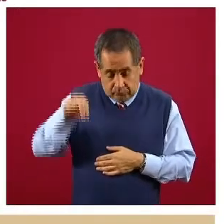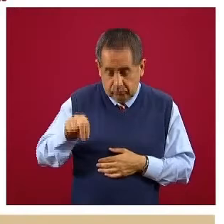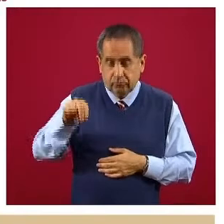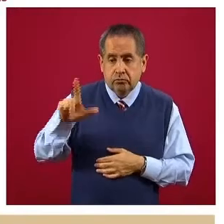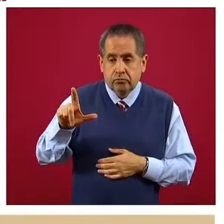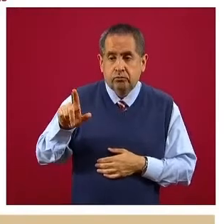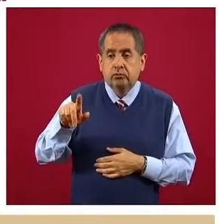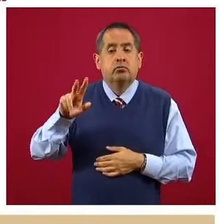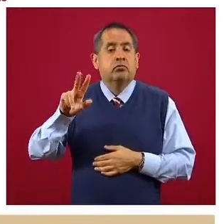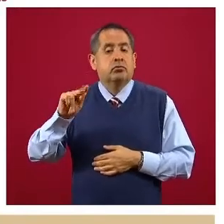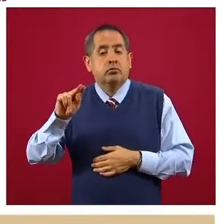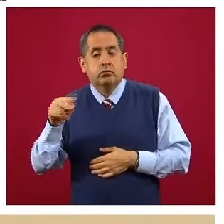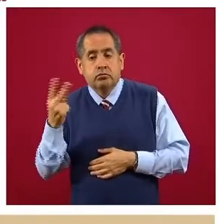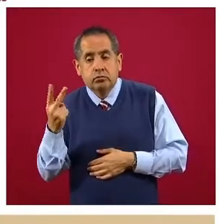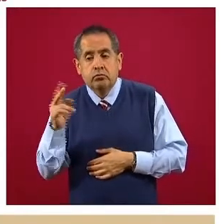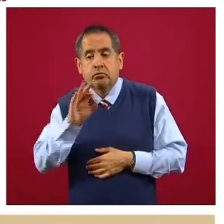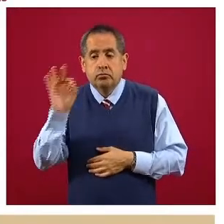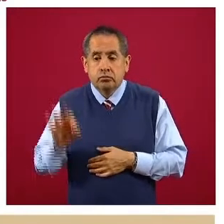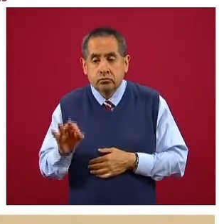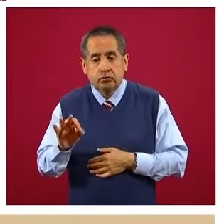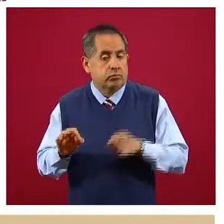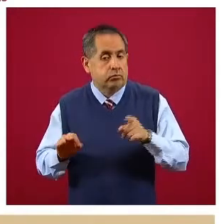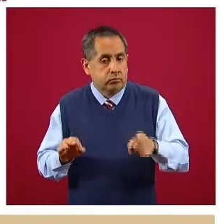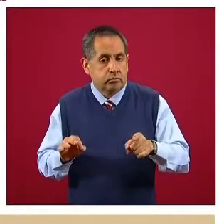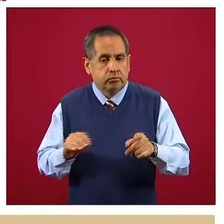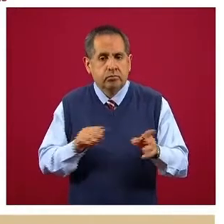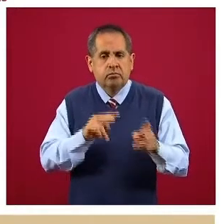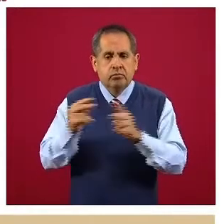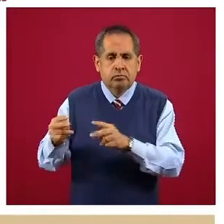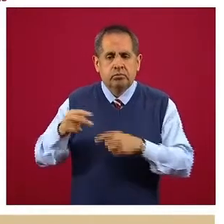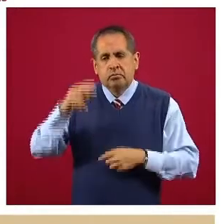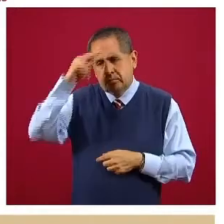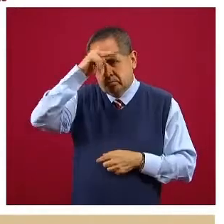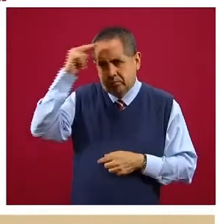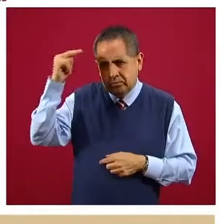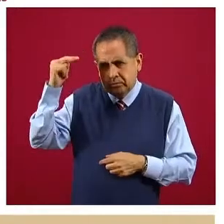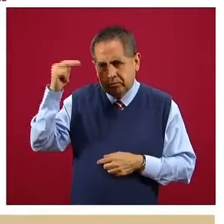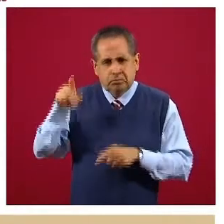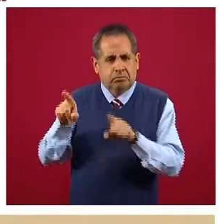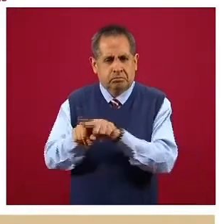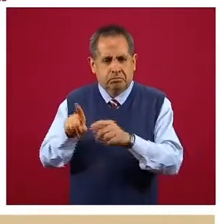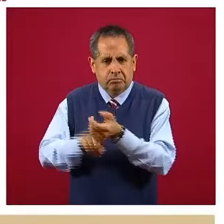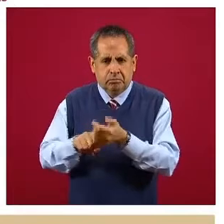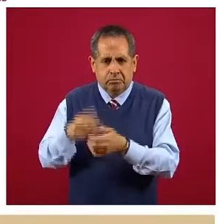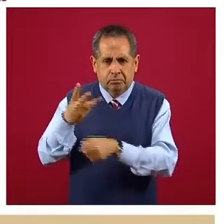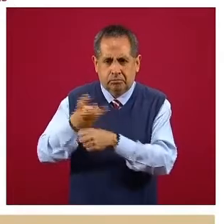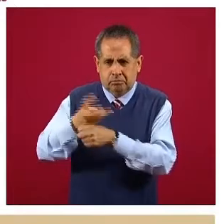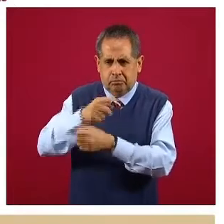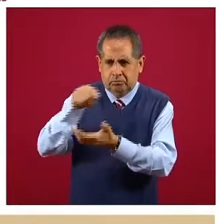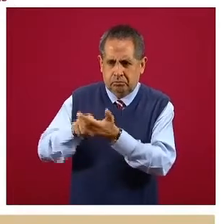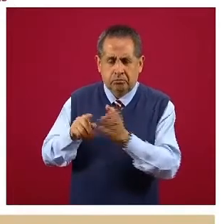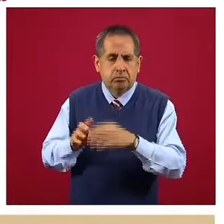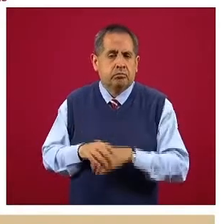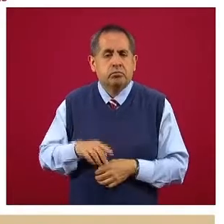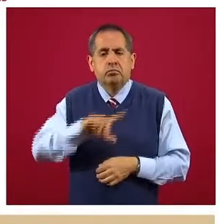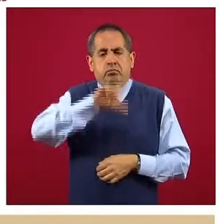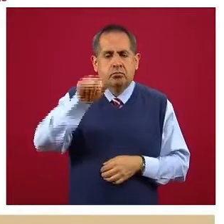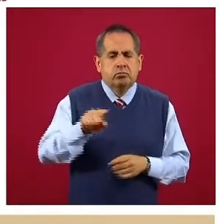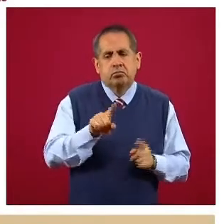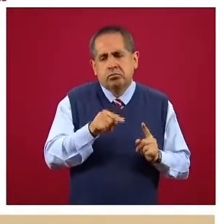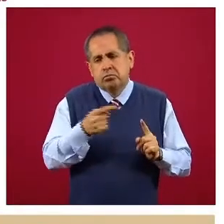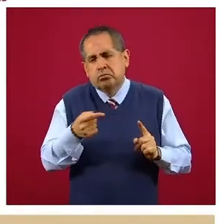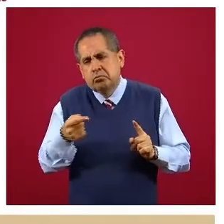tiene la mayor ocupación en el país, y Nayarit se ha mantenido prácticamente en esos niveles. Después, todos los